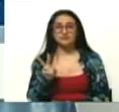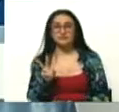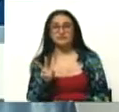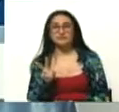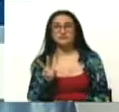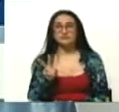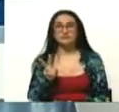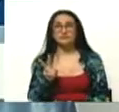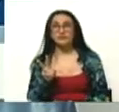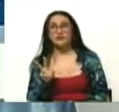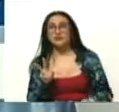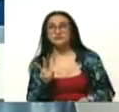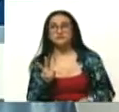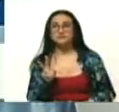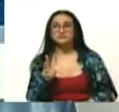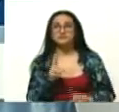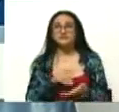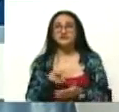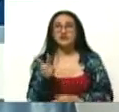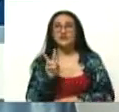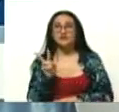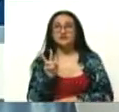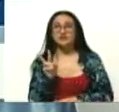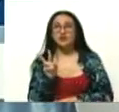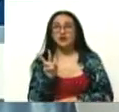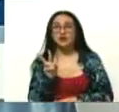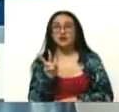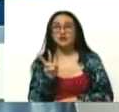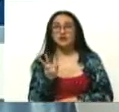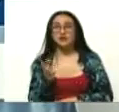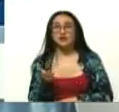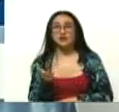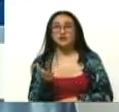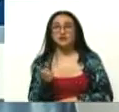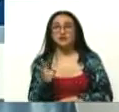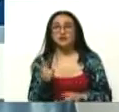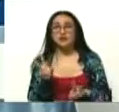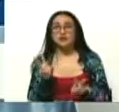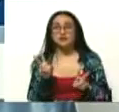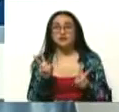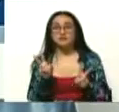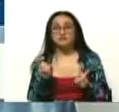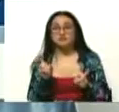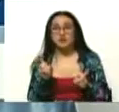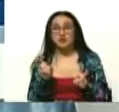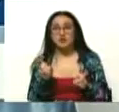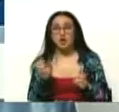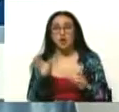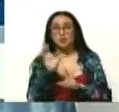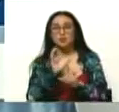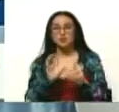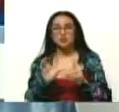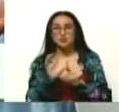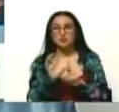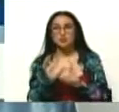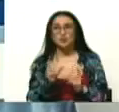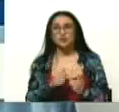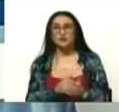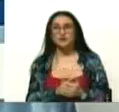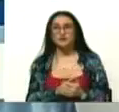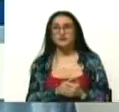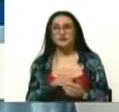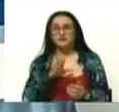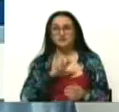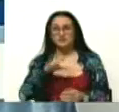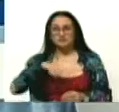La identidad del venezolano es amante del folclore, de su gastronomía, de su cultura, de su territorialidad, si